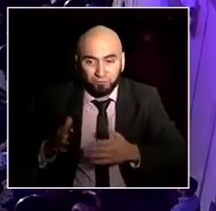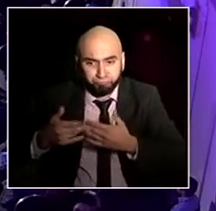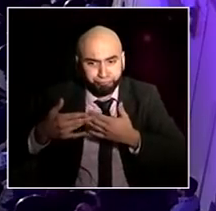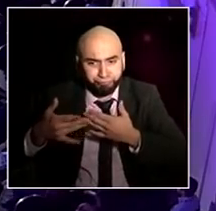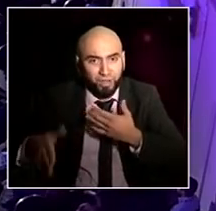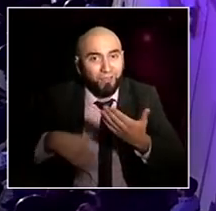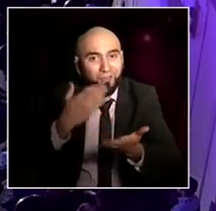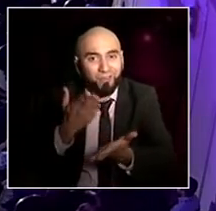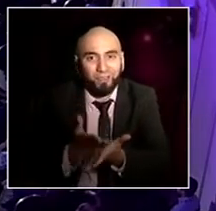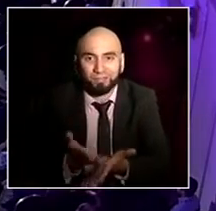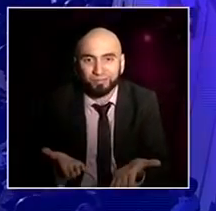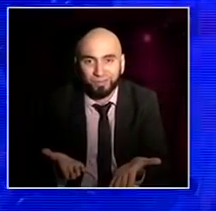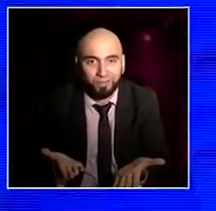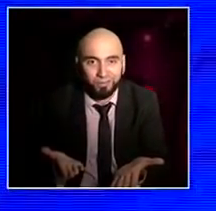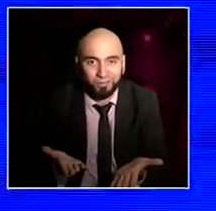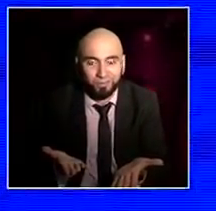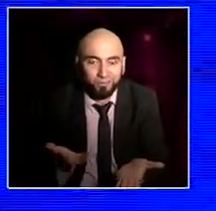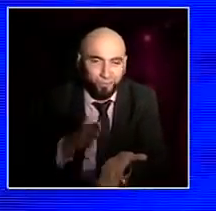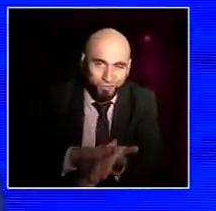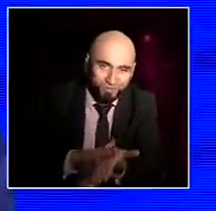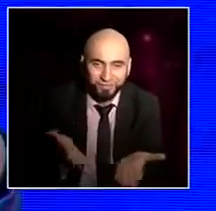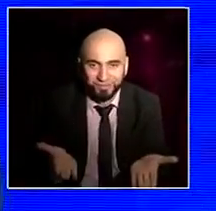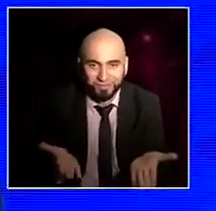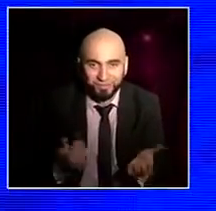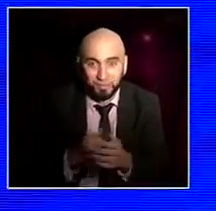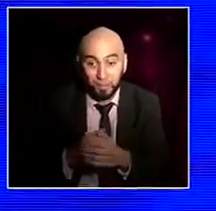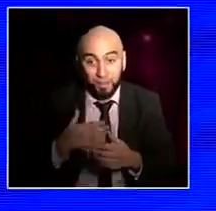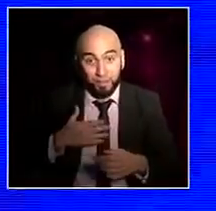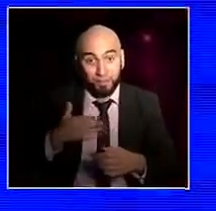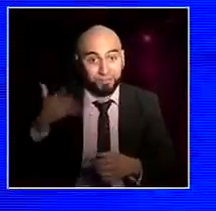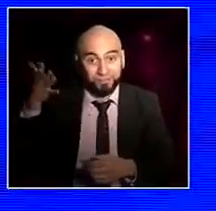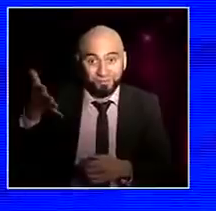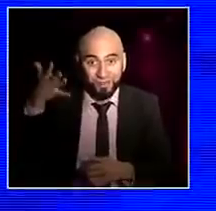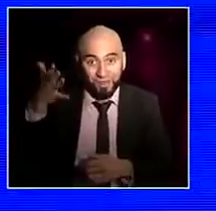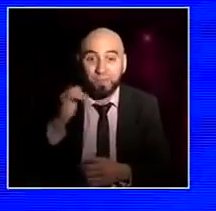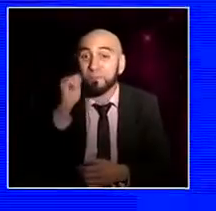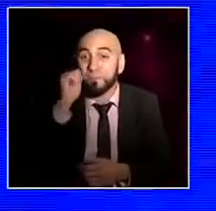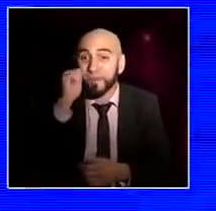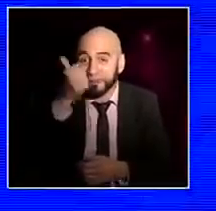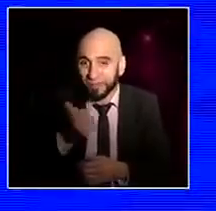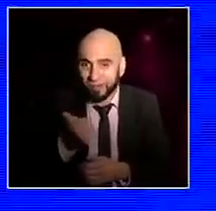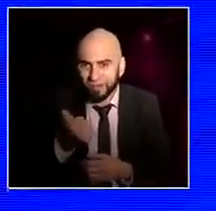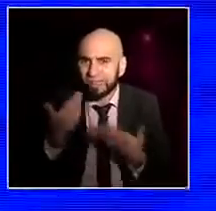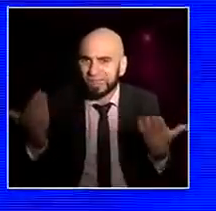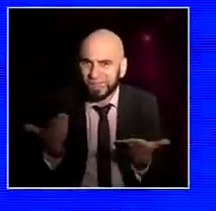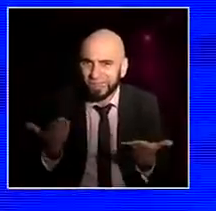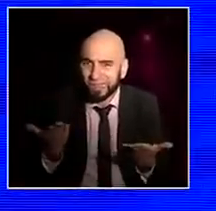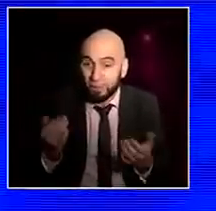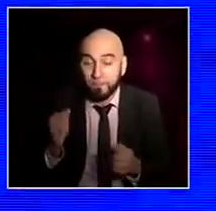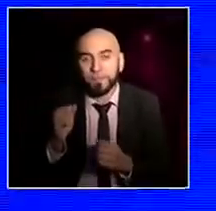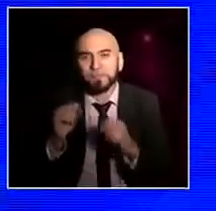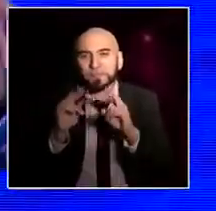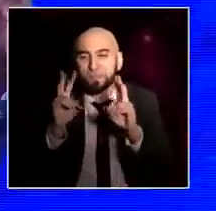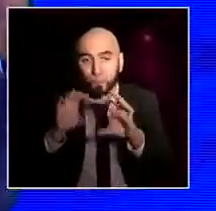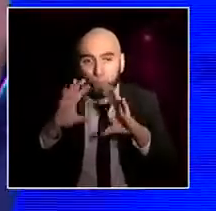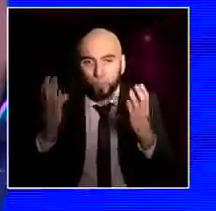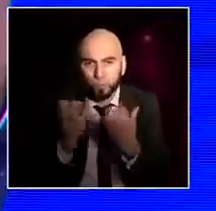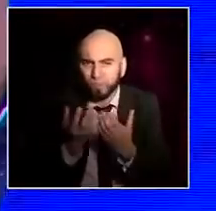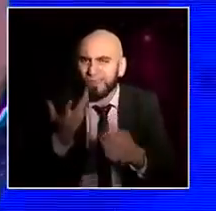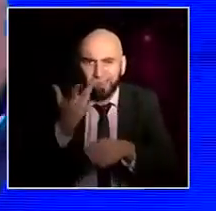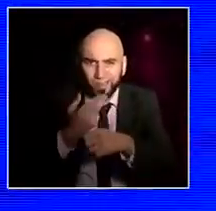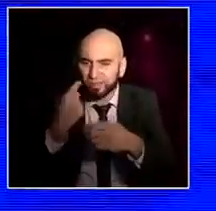de morir. En mi charla esta mañana es el caso que nuestra experiencia consciente del mundo son tipos de